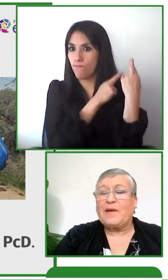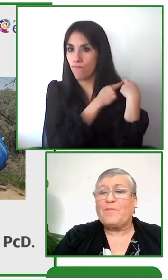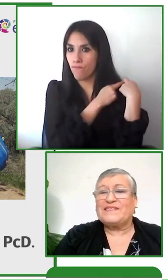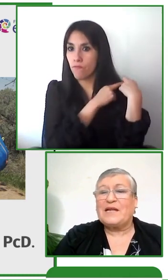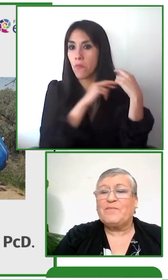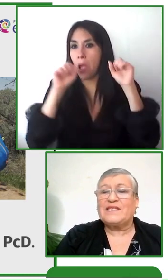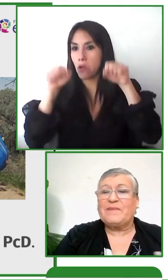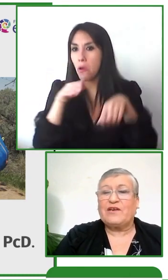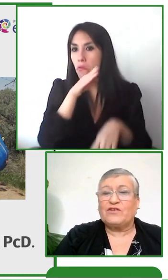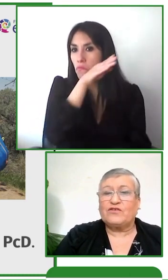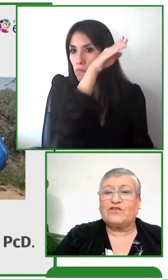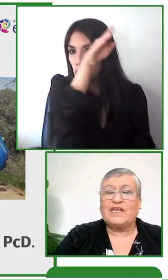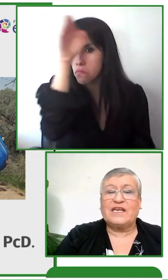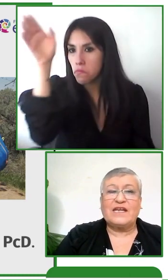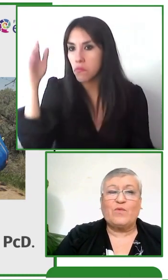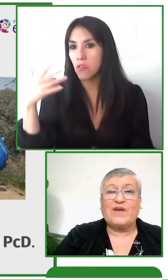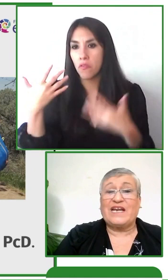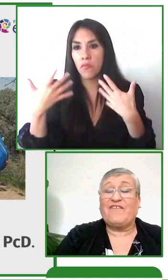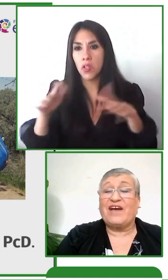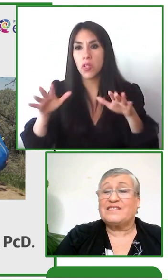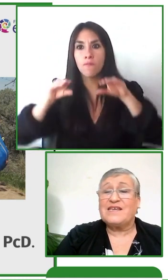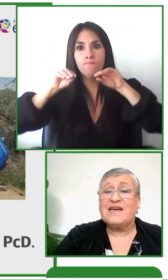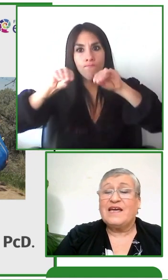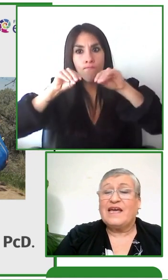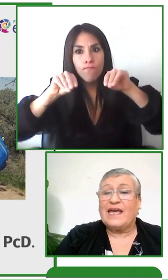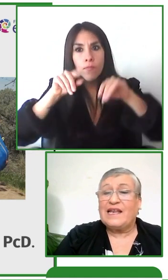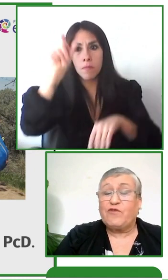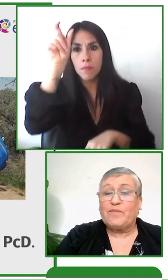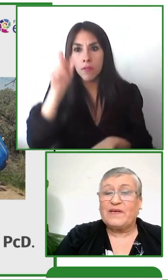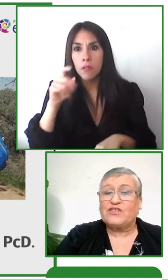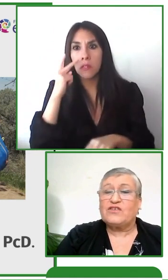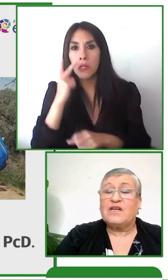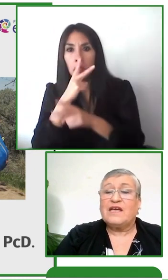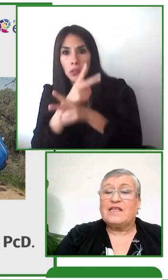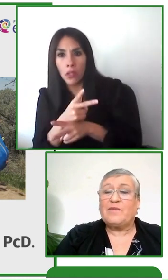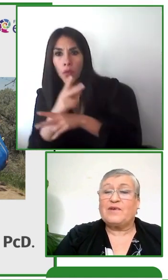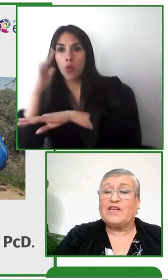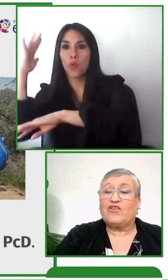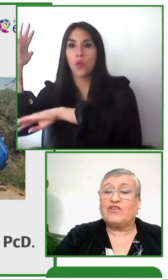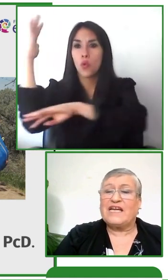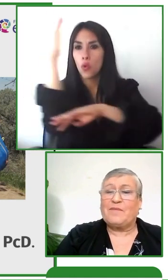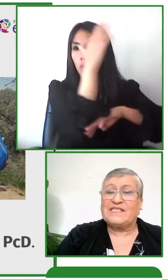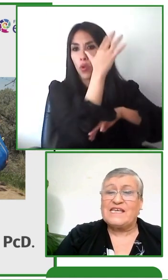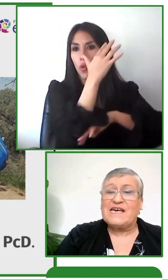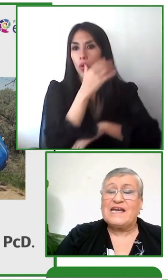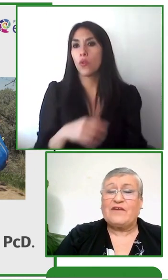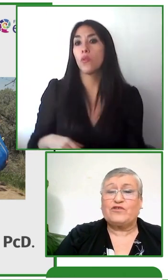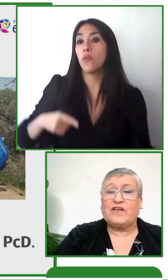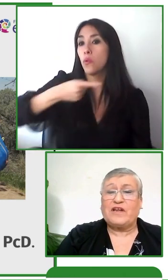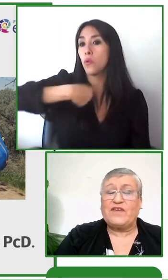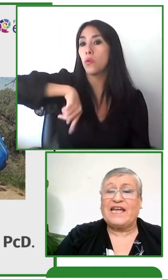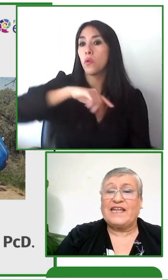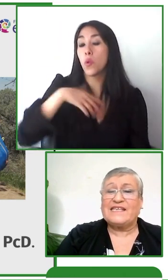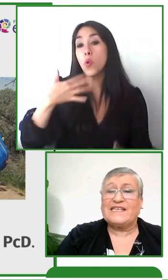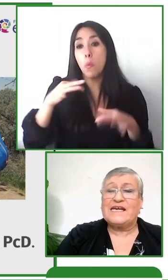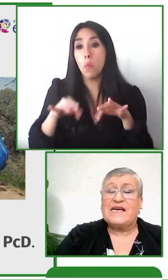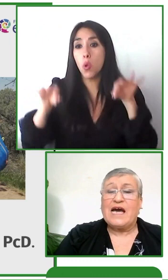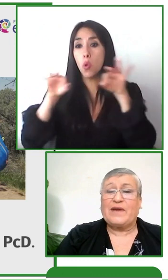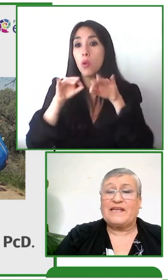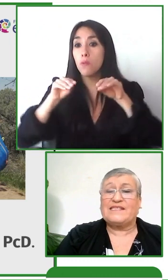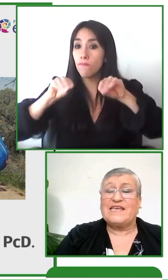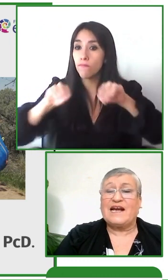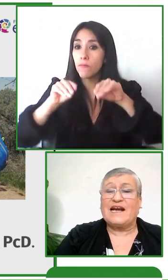lo que especialmente para nosotros tiene una relevancia es la formación de personas con discapacidad. En la fotografía a la